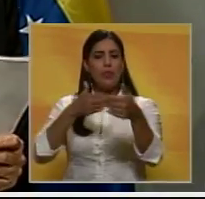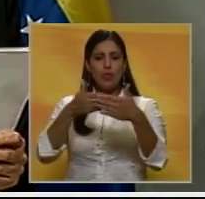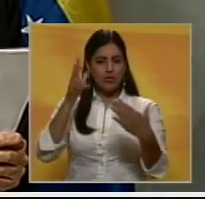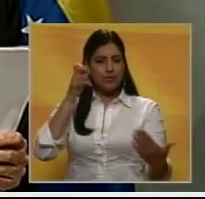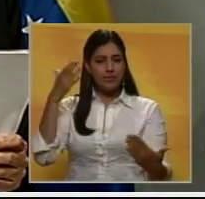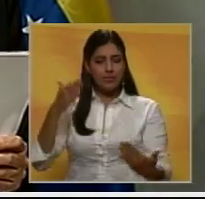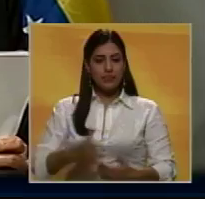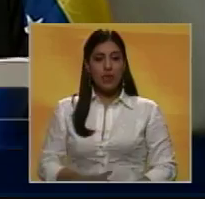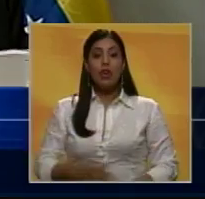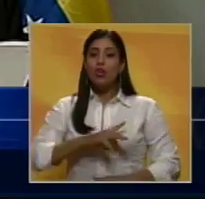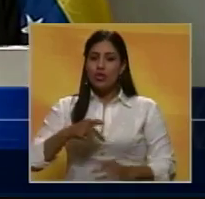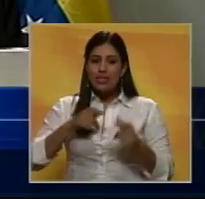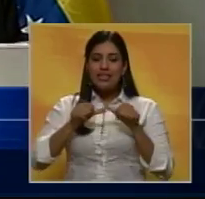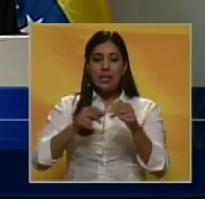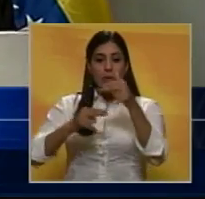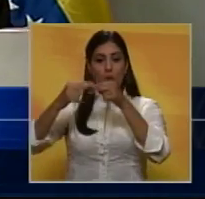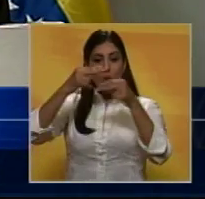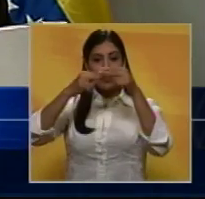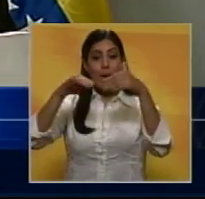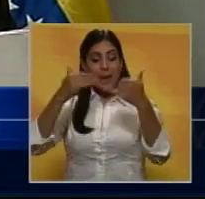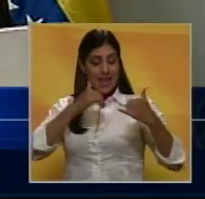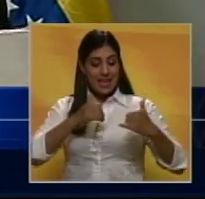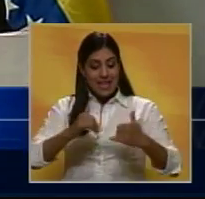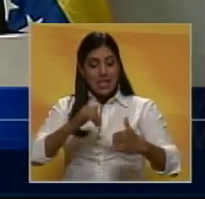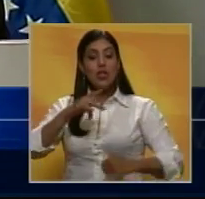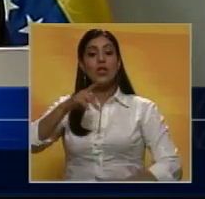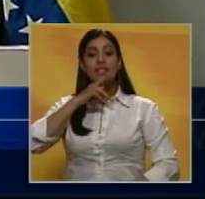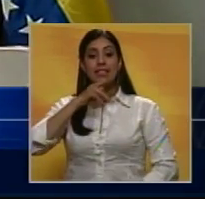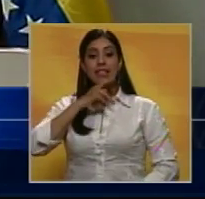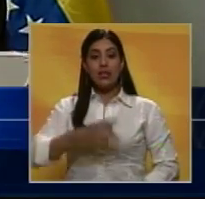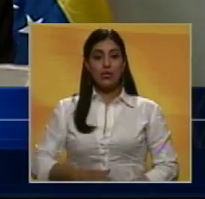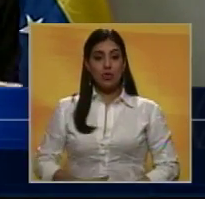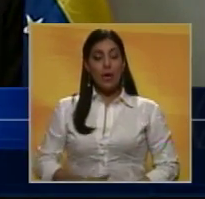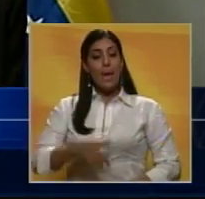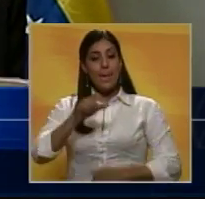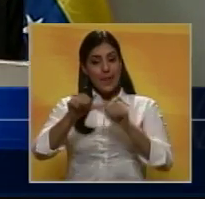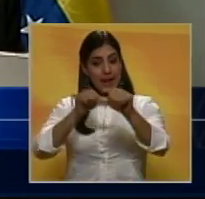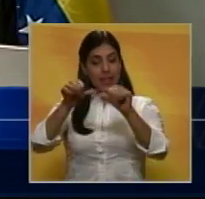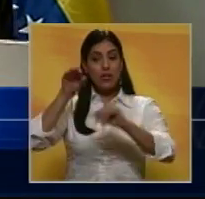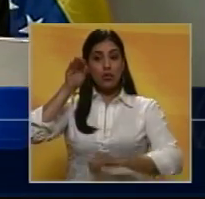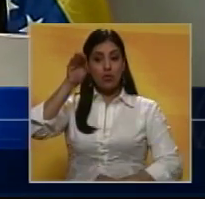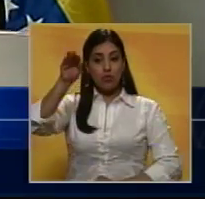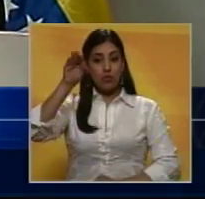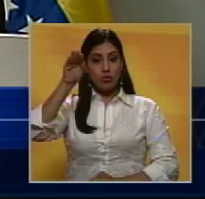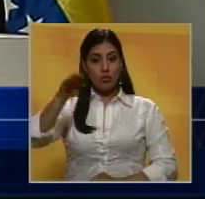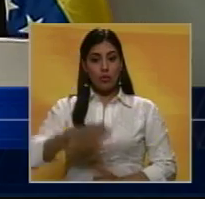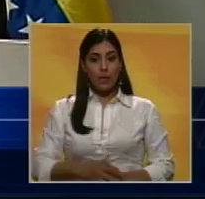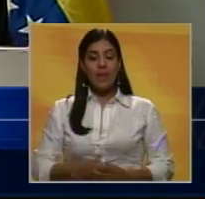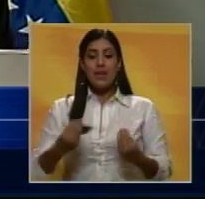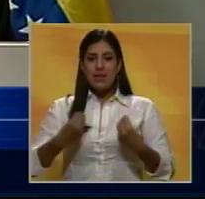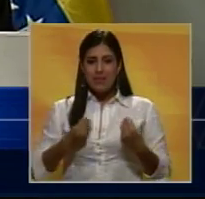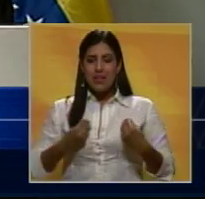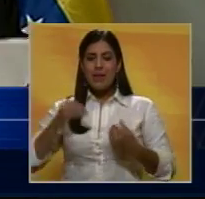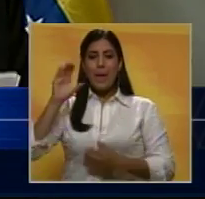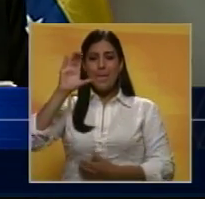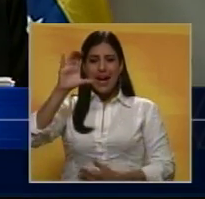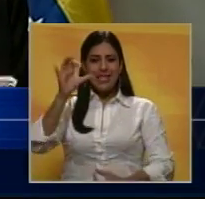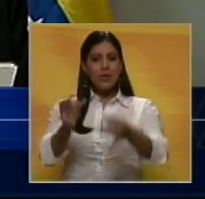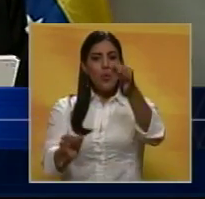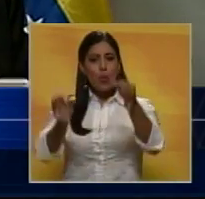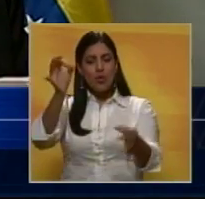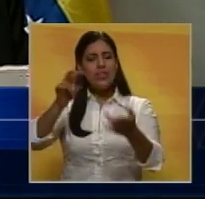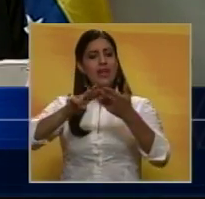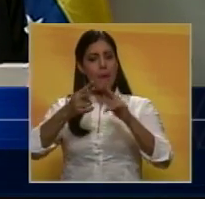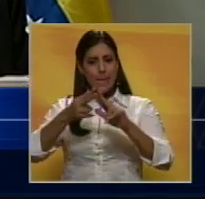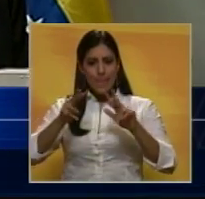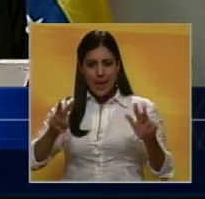Escuchemos. Construyendo para que nuestros hijos, nuestros nietos, la generación futura, viven en una patria de justicia,